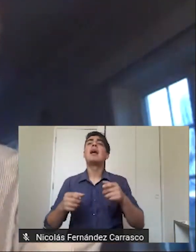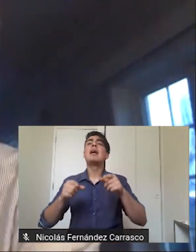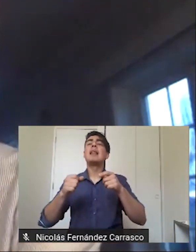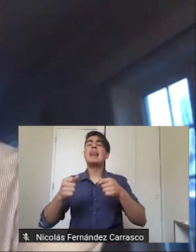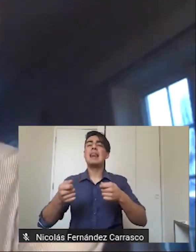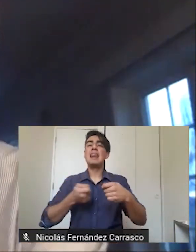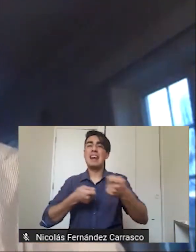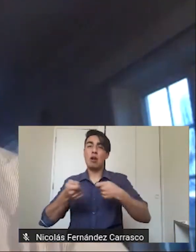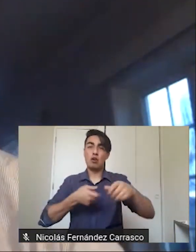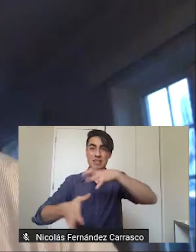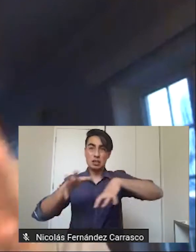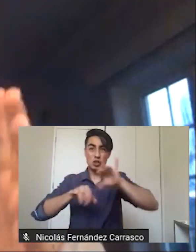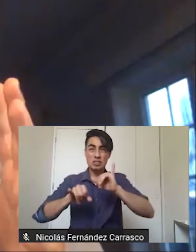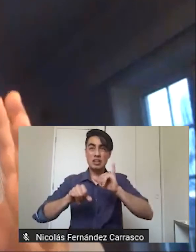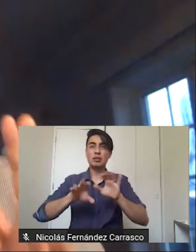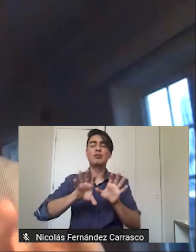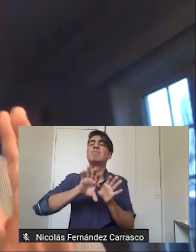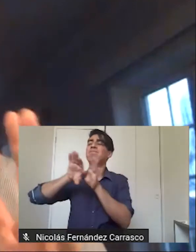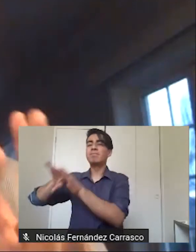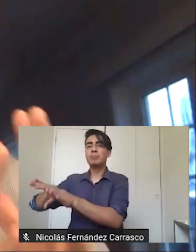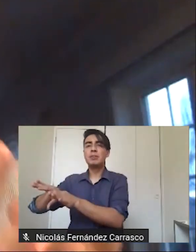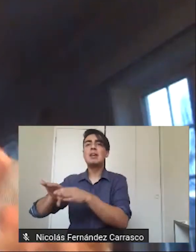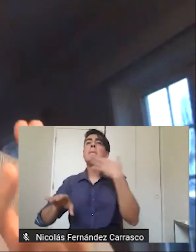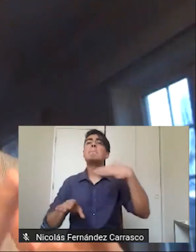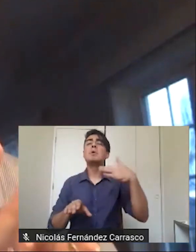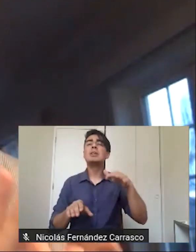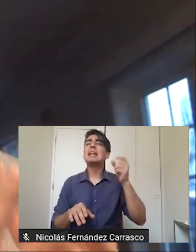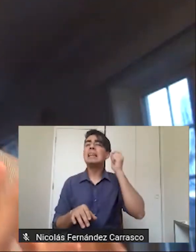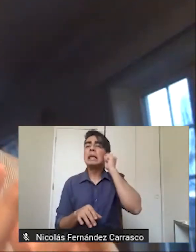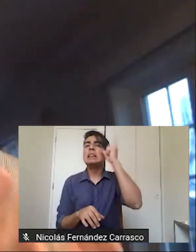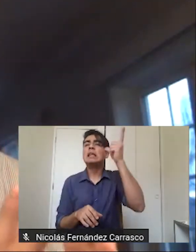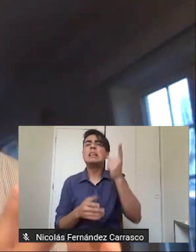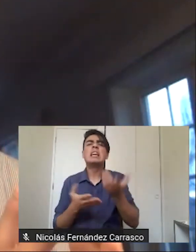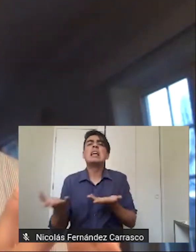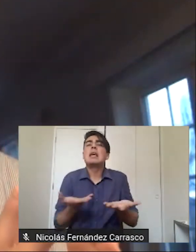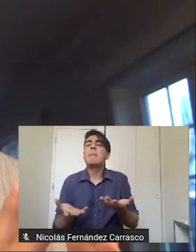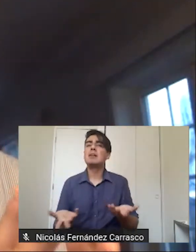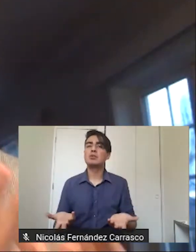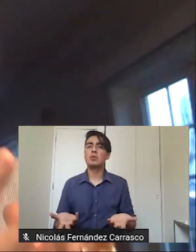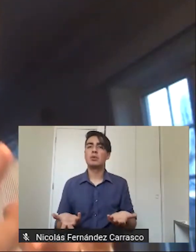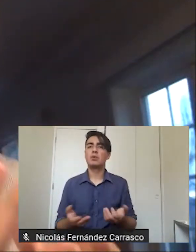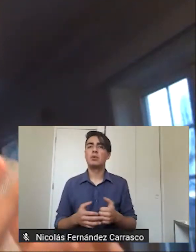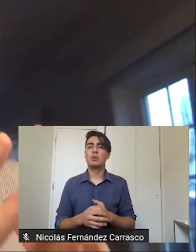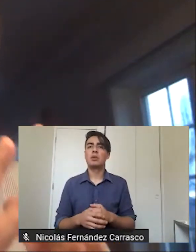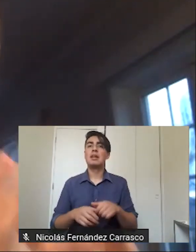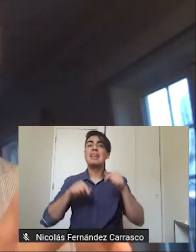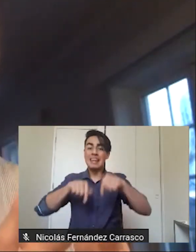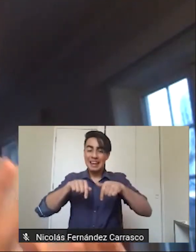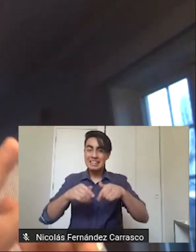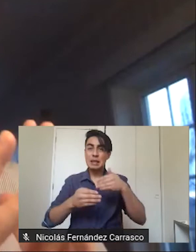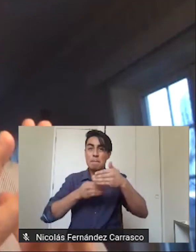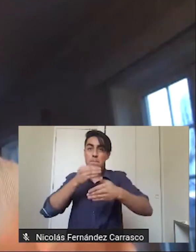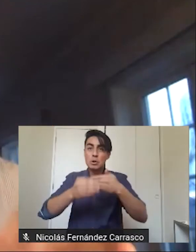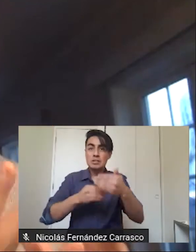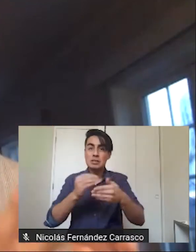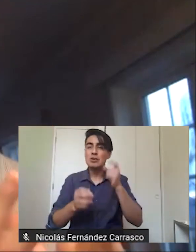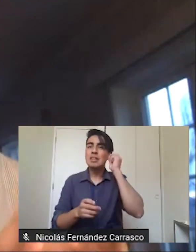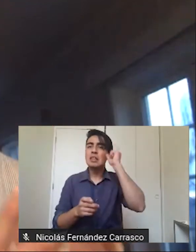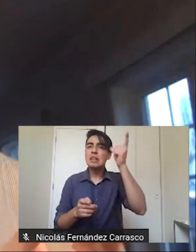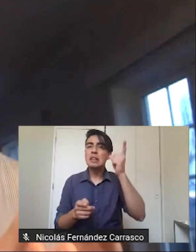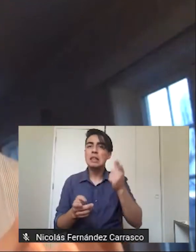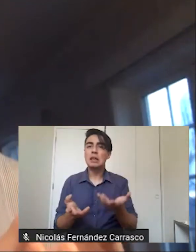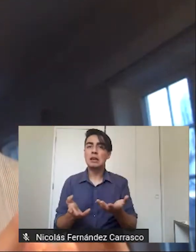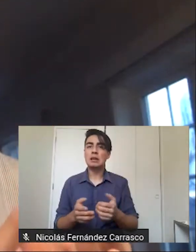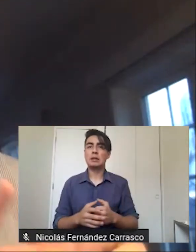un poco en espera y tratar de entender qué fue lo que pasó. En ese proceso de entender qué fue